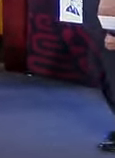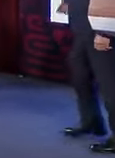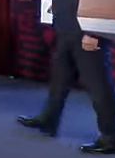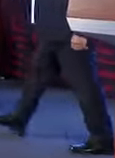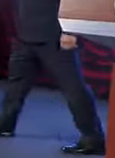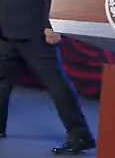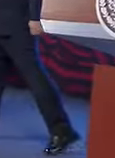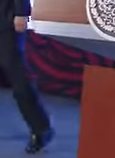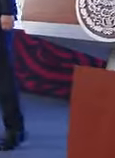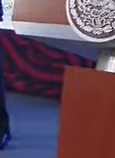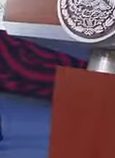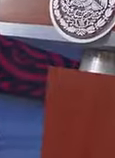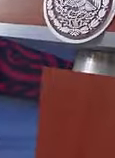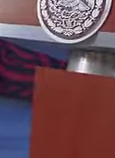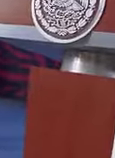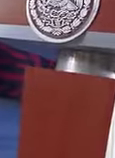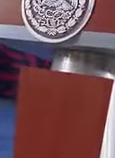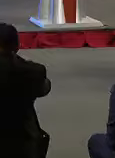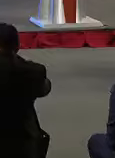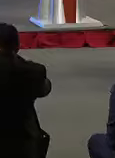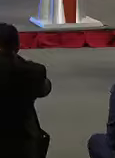Bienvenido.